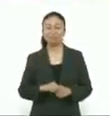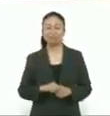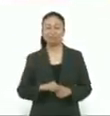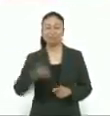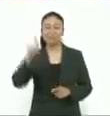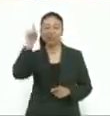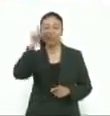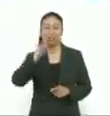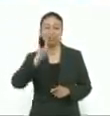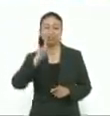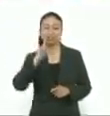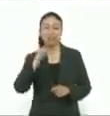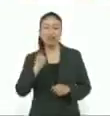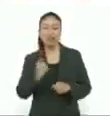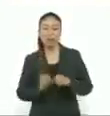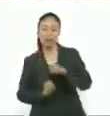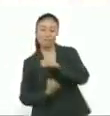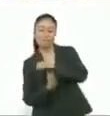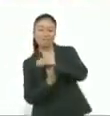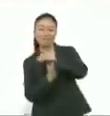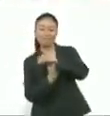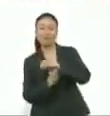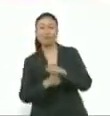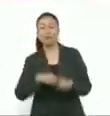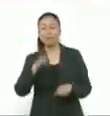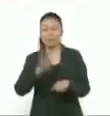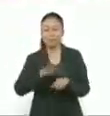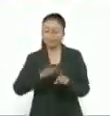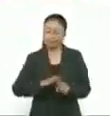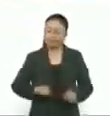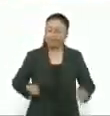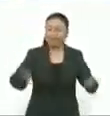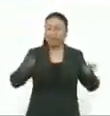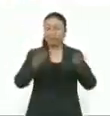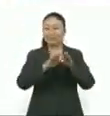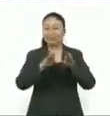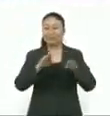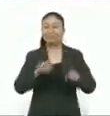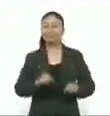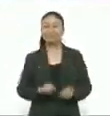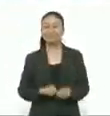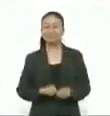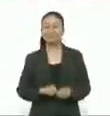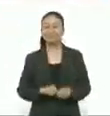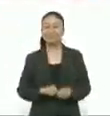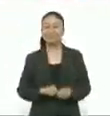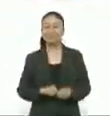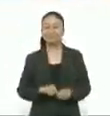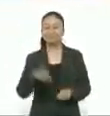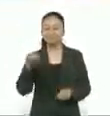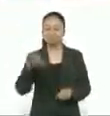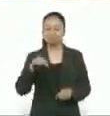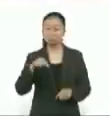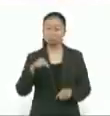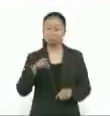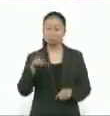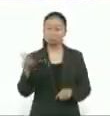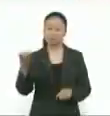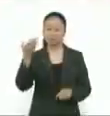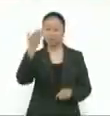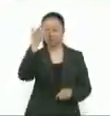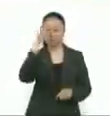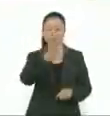pilar más importante para el sostenimiento de la vida. Desde aquí, nuestro reconocimiento a